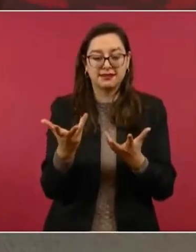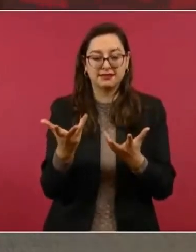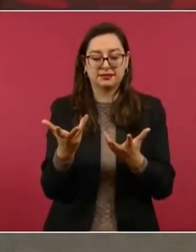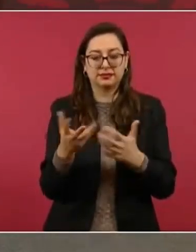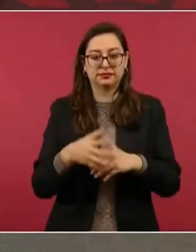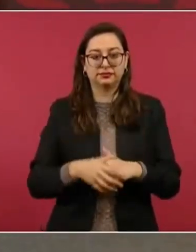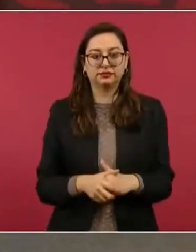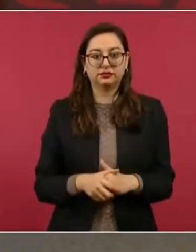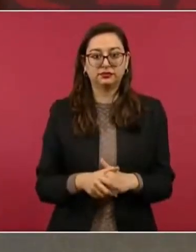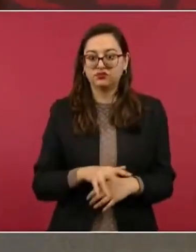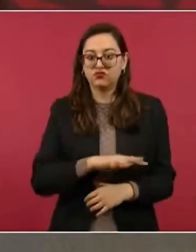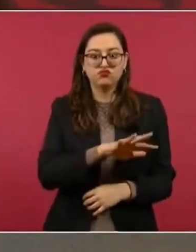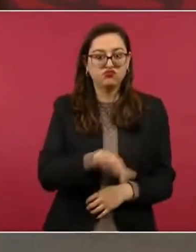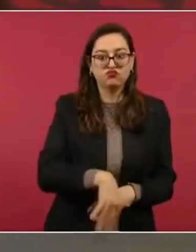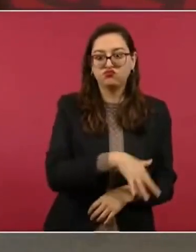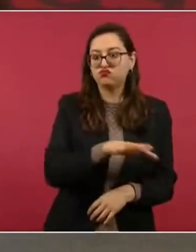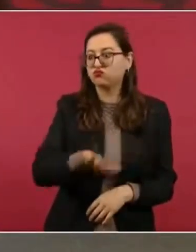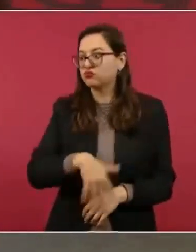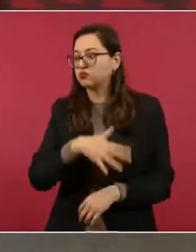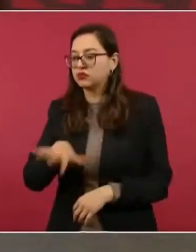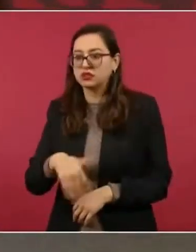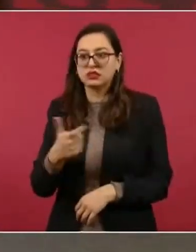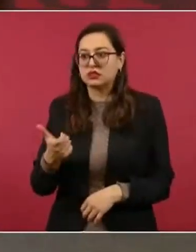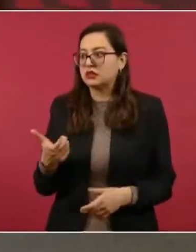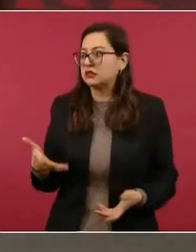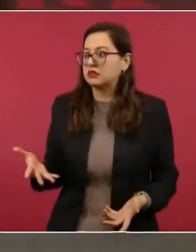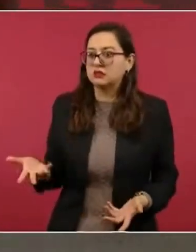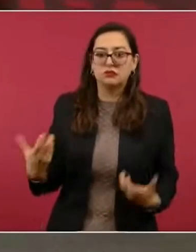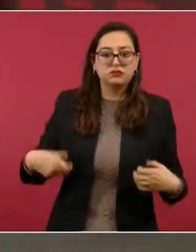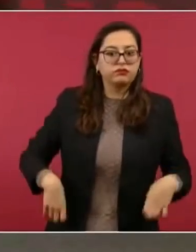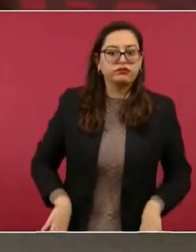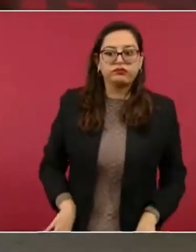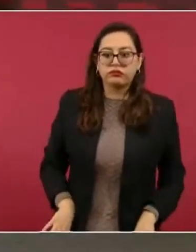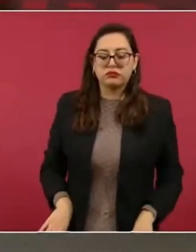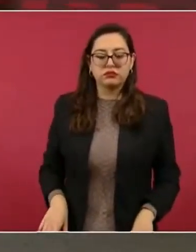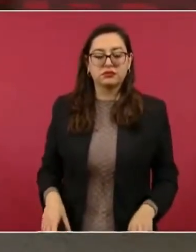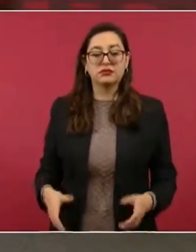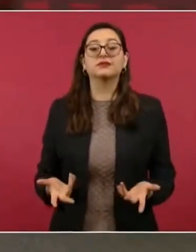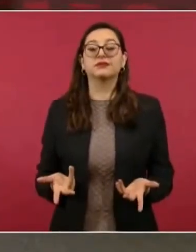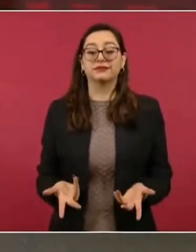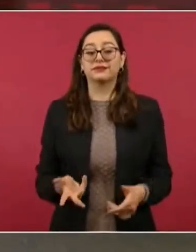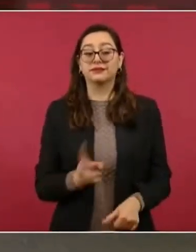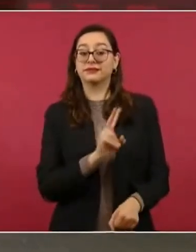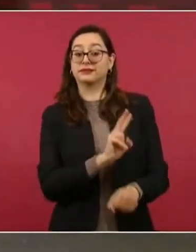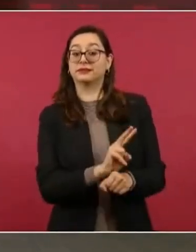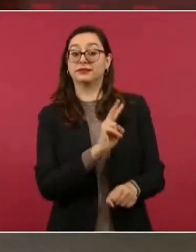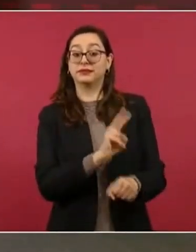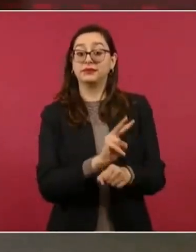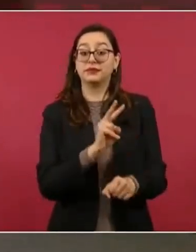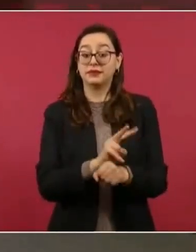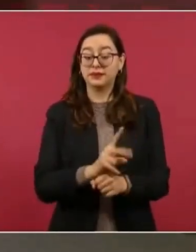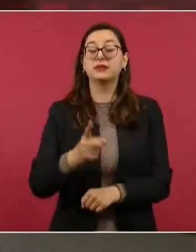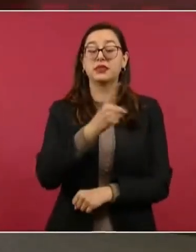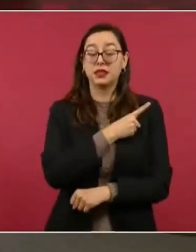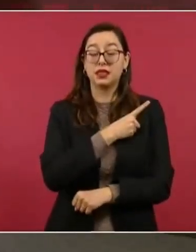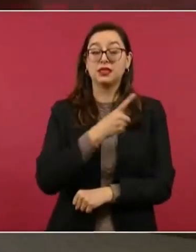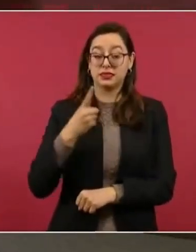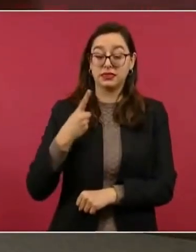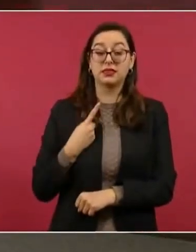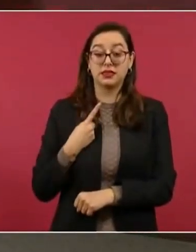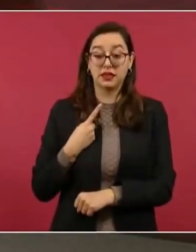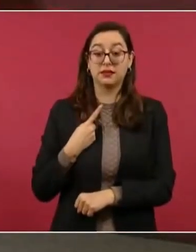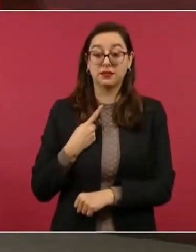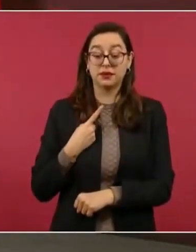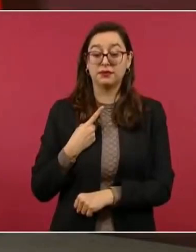que hay que andar pendiente, pero cuando menos, además